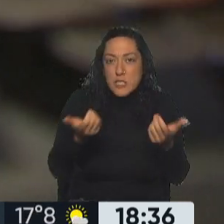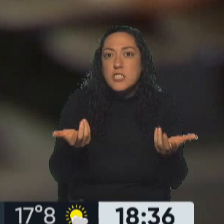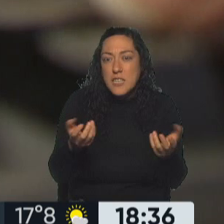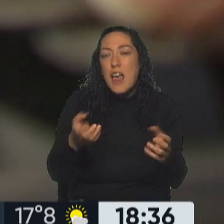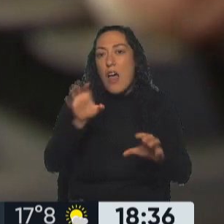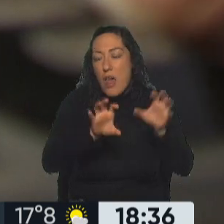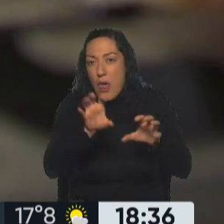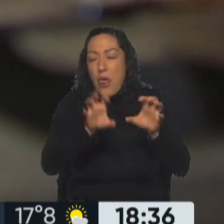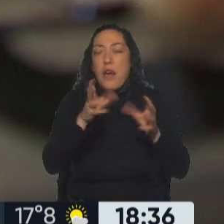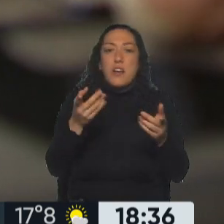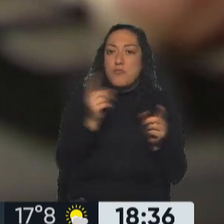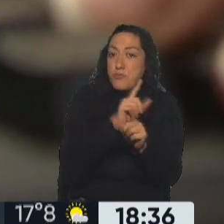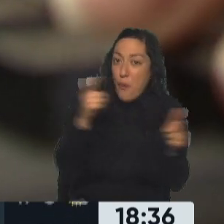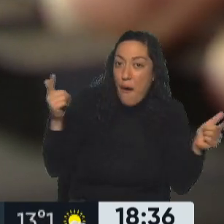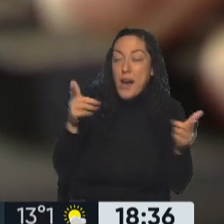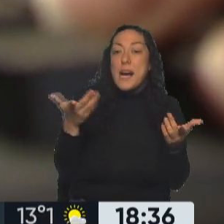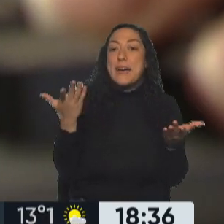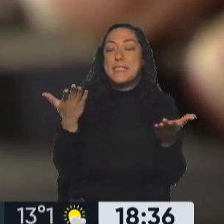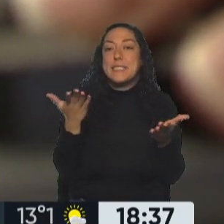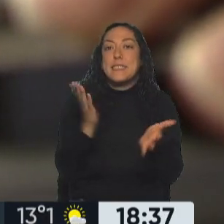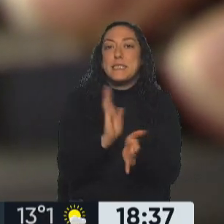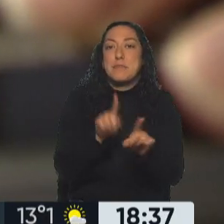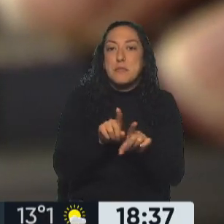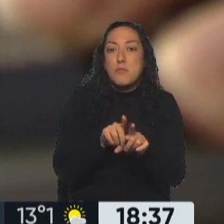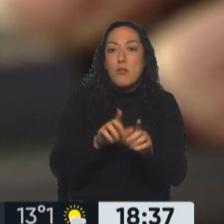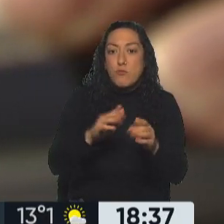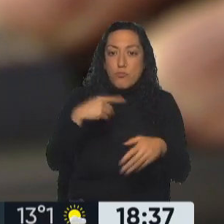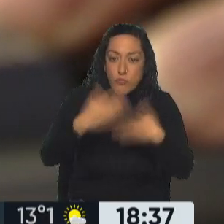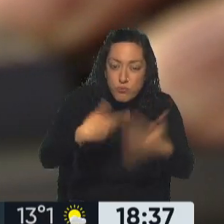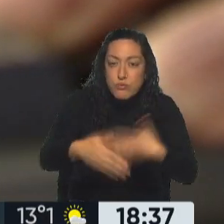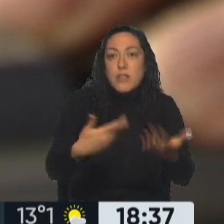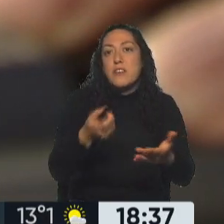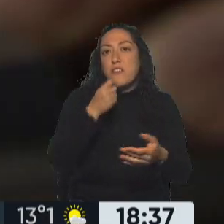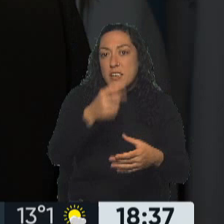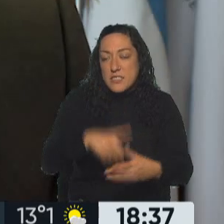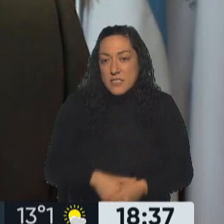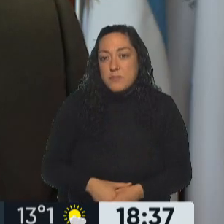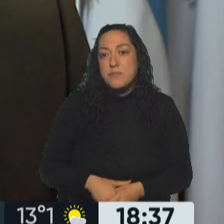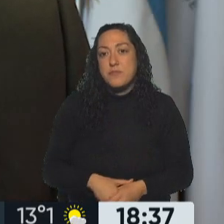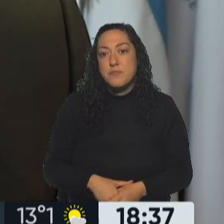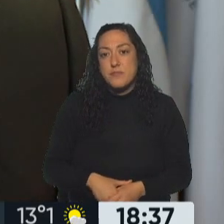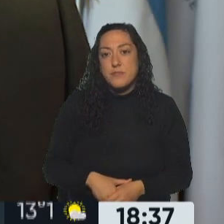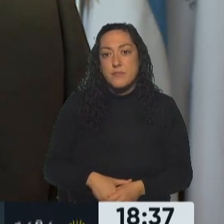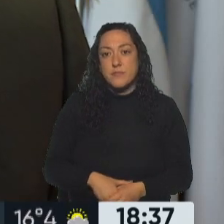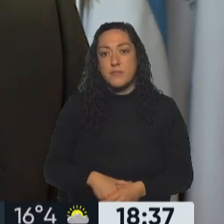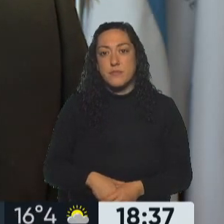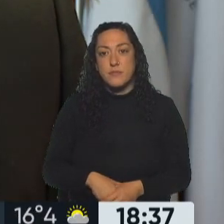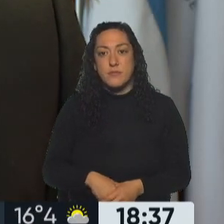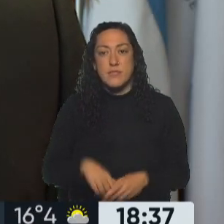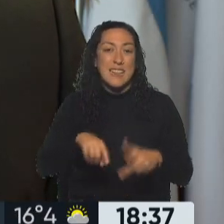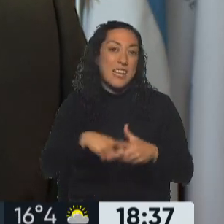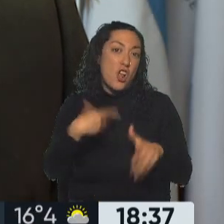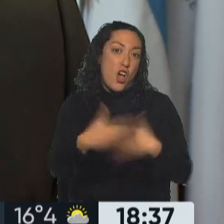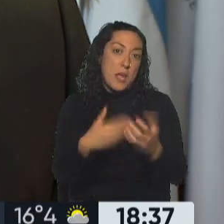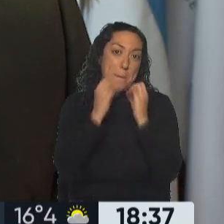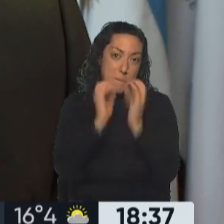sea, la rápida respuesta, para hacerlo en términos criollos, que tiene este tipo de tecnología. Así